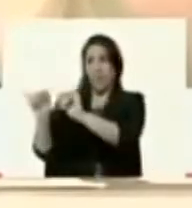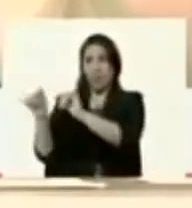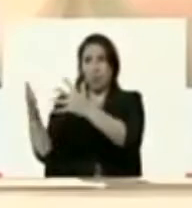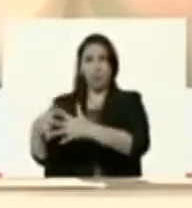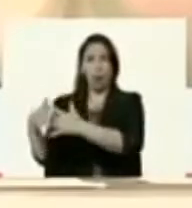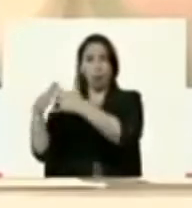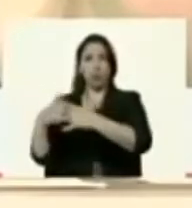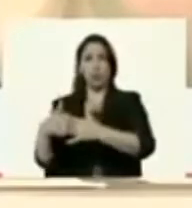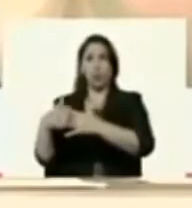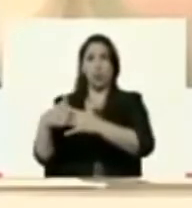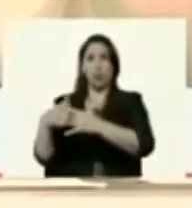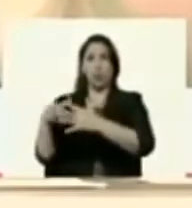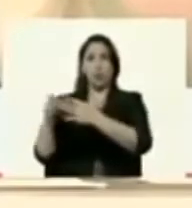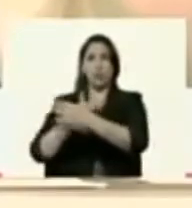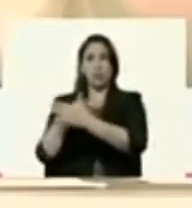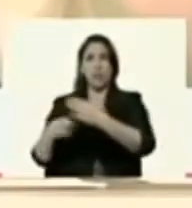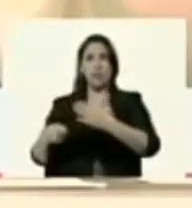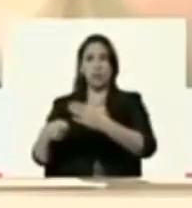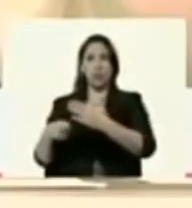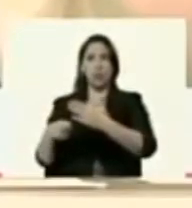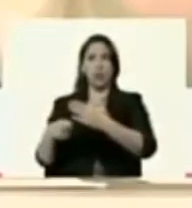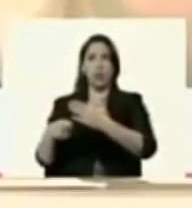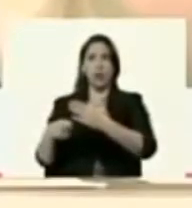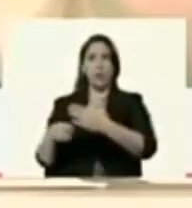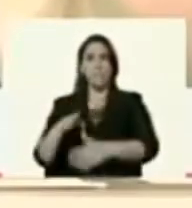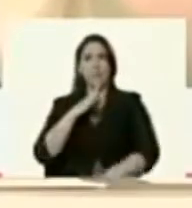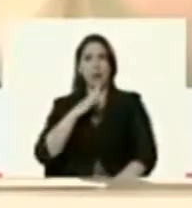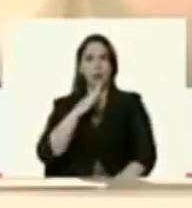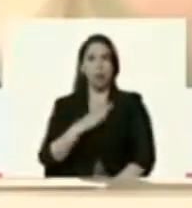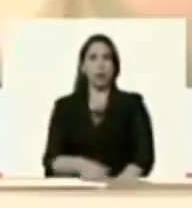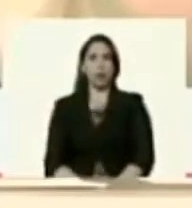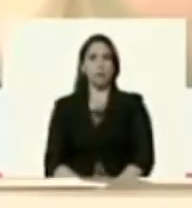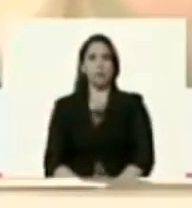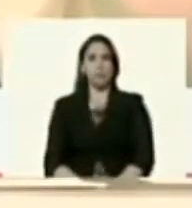sanciones bancarias que nos impiden hacer